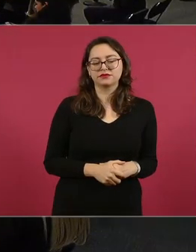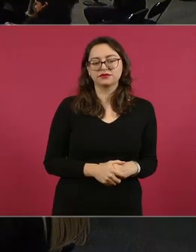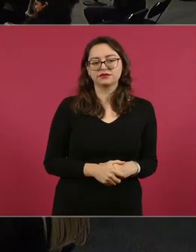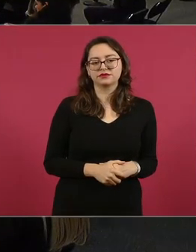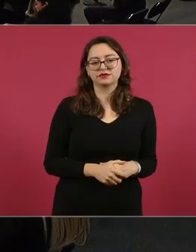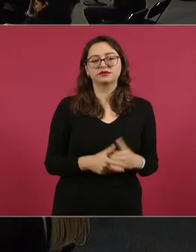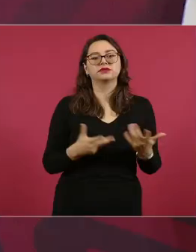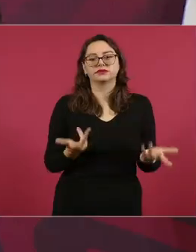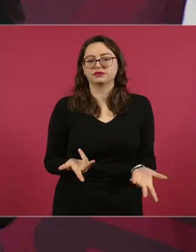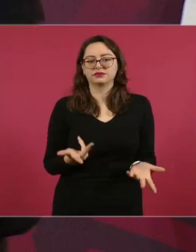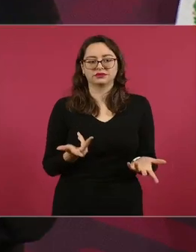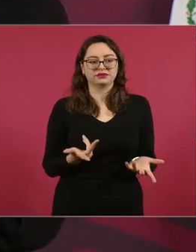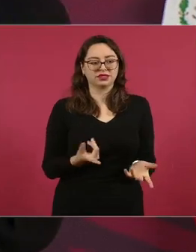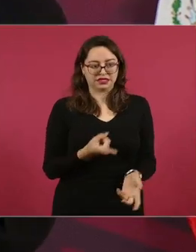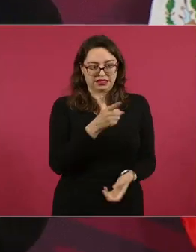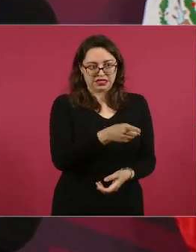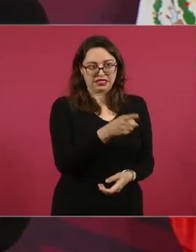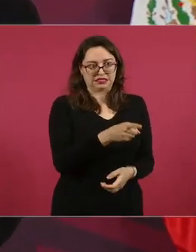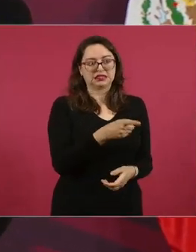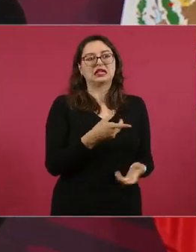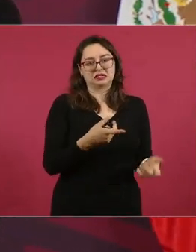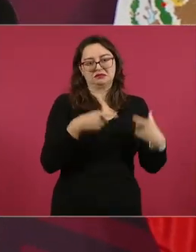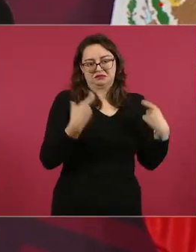¿sí?, va a estar al servicio